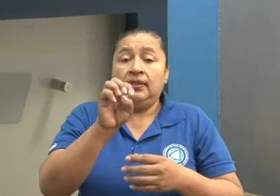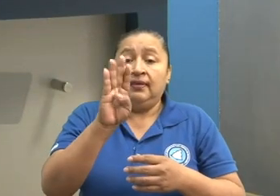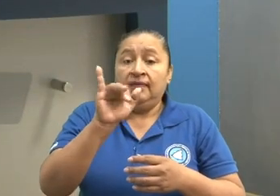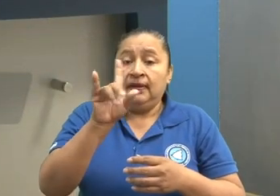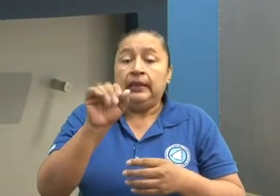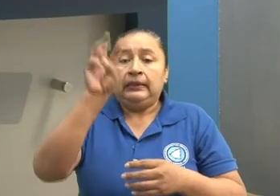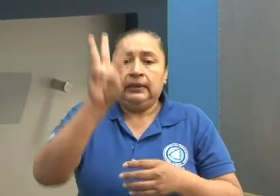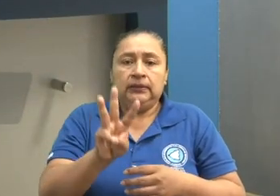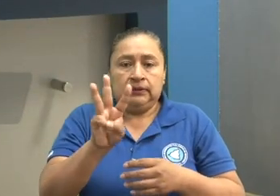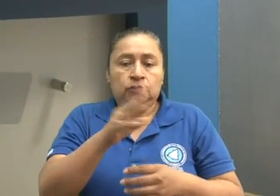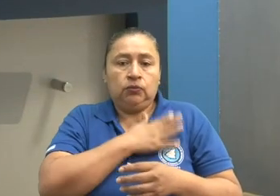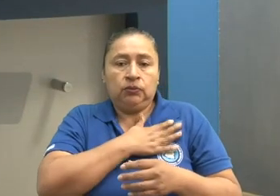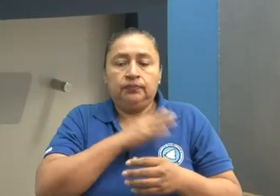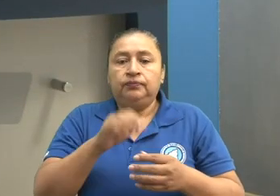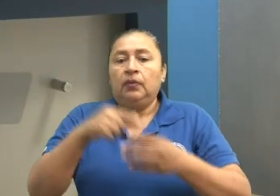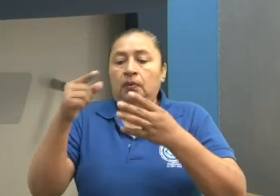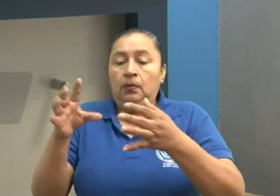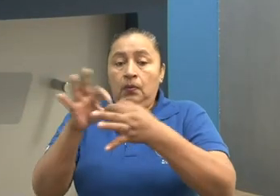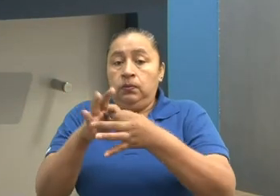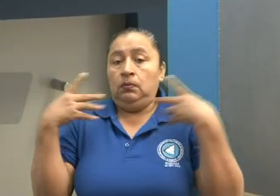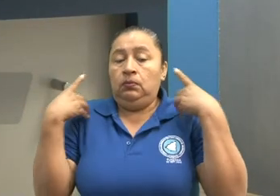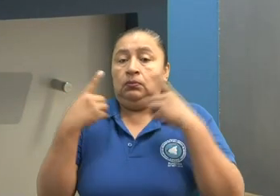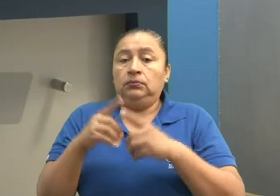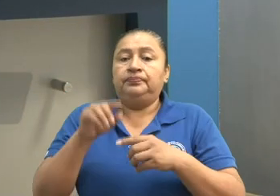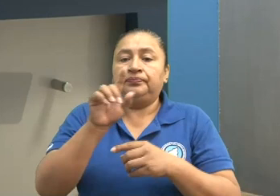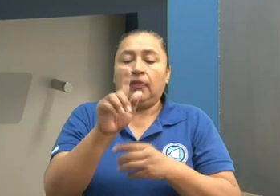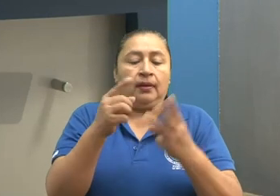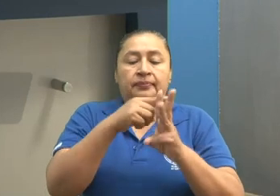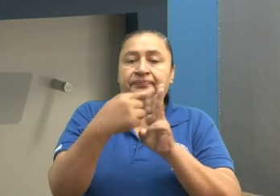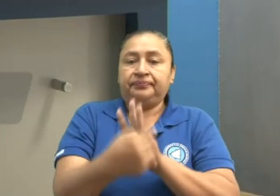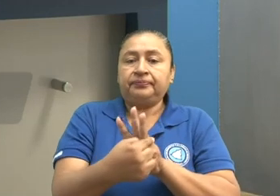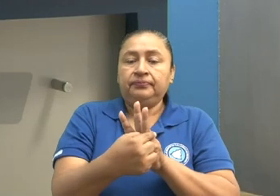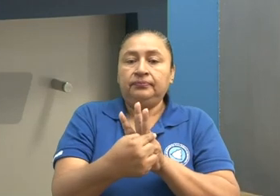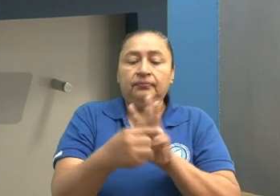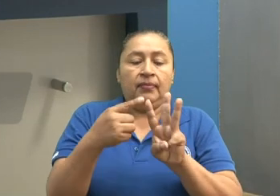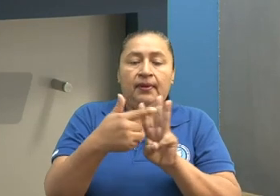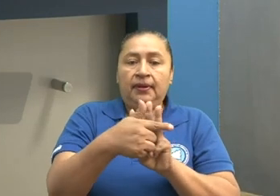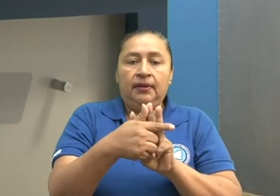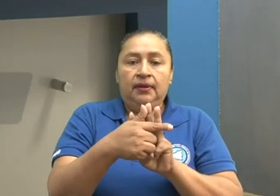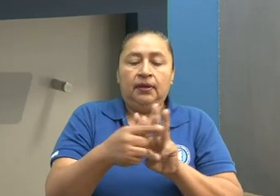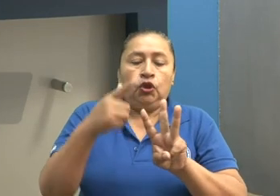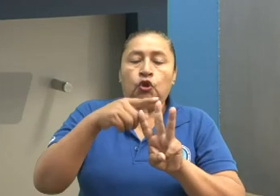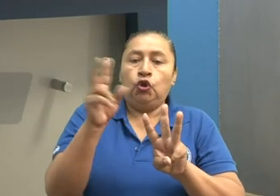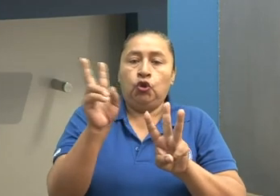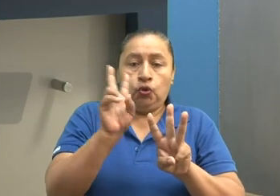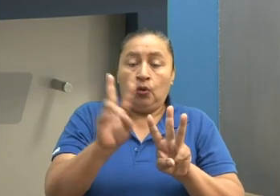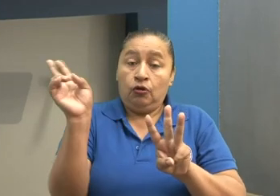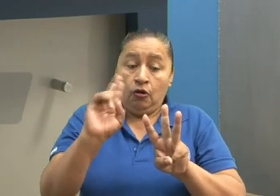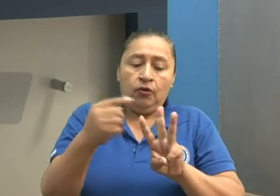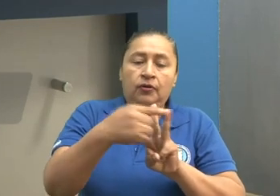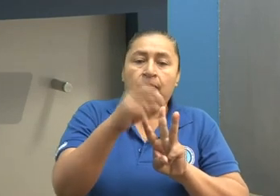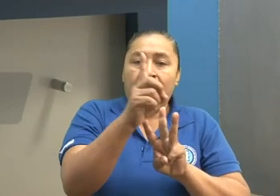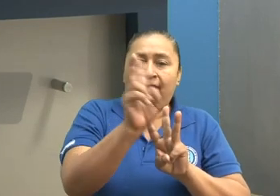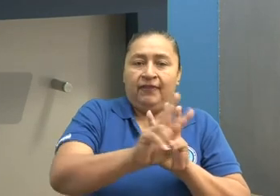Somoza, dejan una junta, un triunvirato, que lo formaron dos liberales y un conservador.